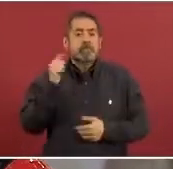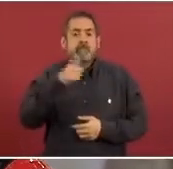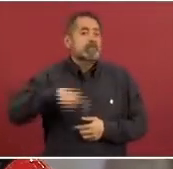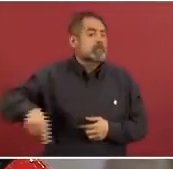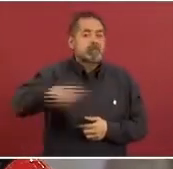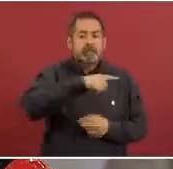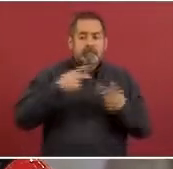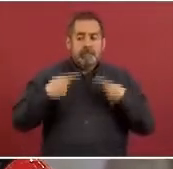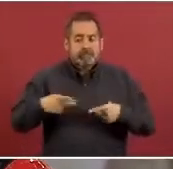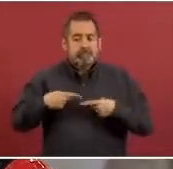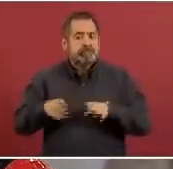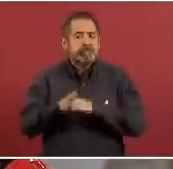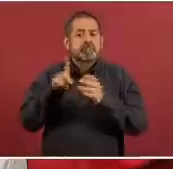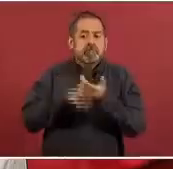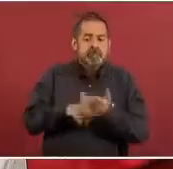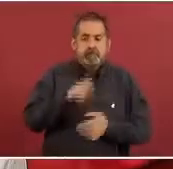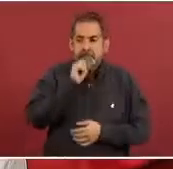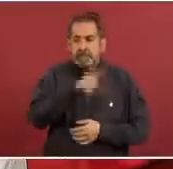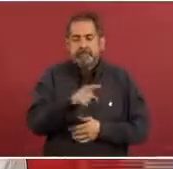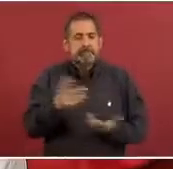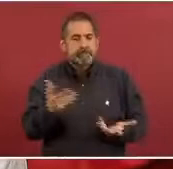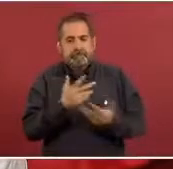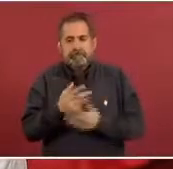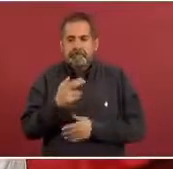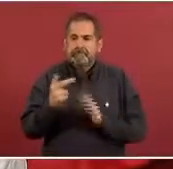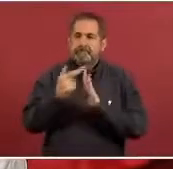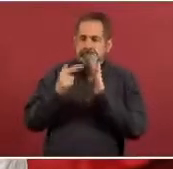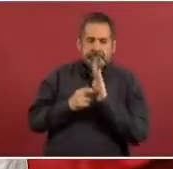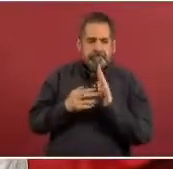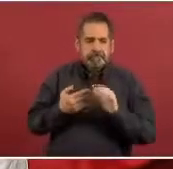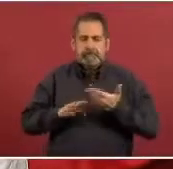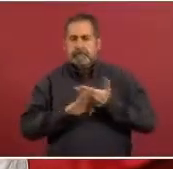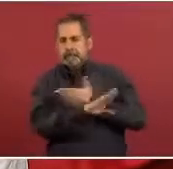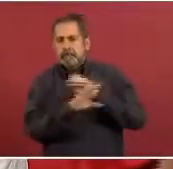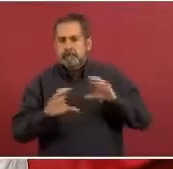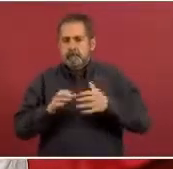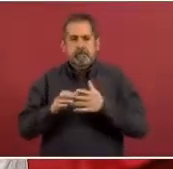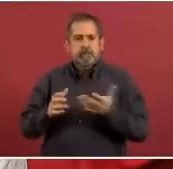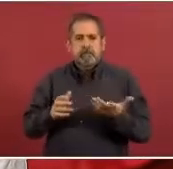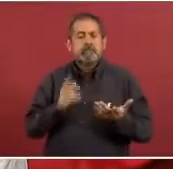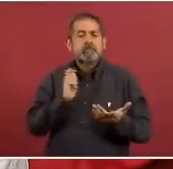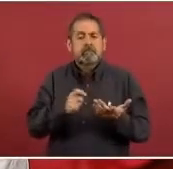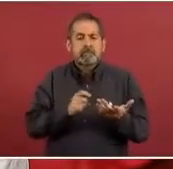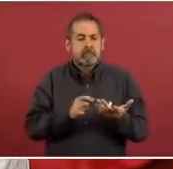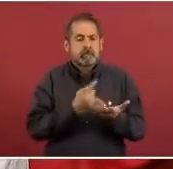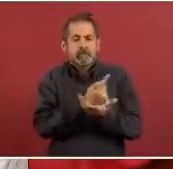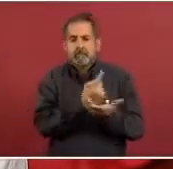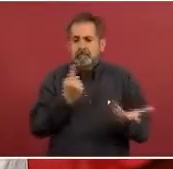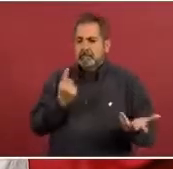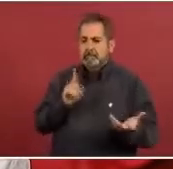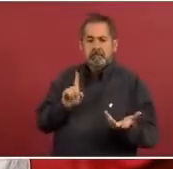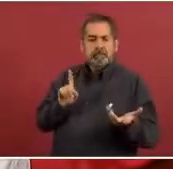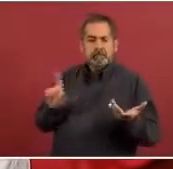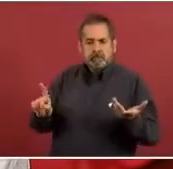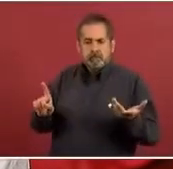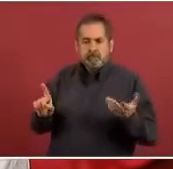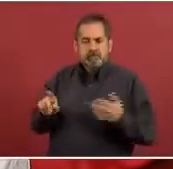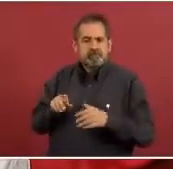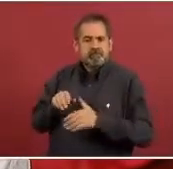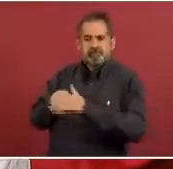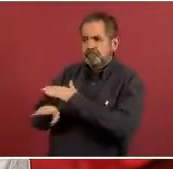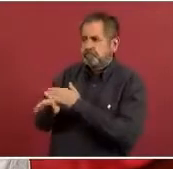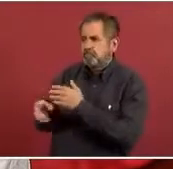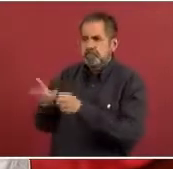personas, igualmente adoptando las medidas de prevención en espacios cerrados y las unidades de